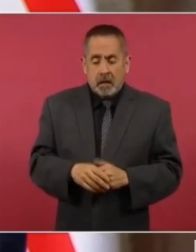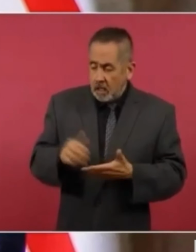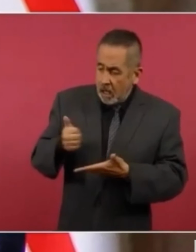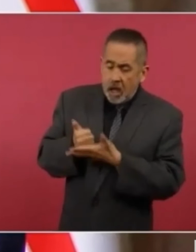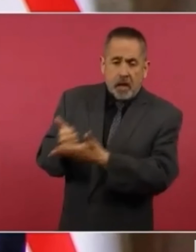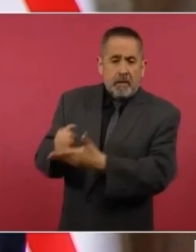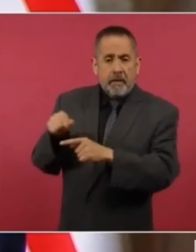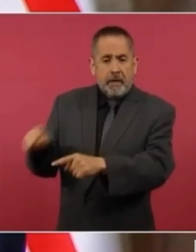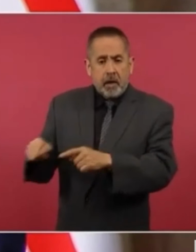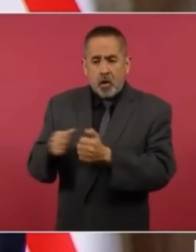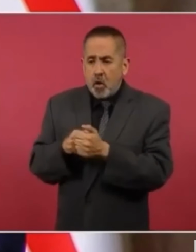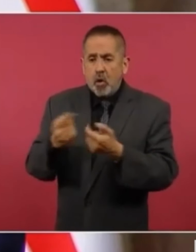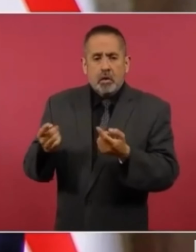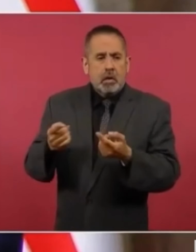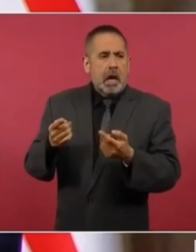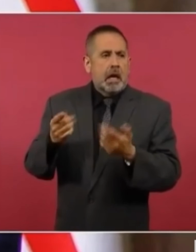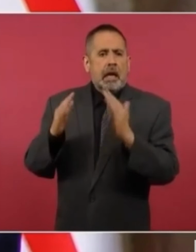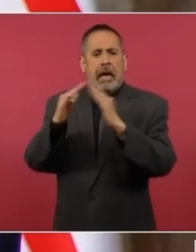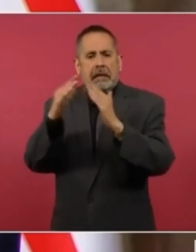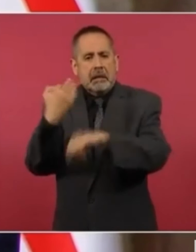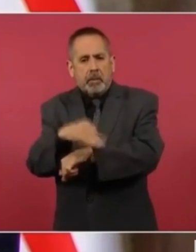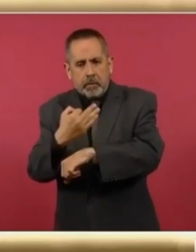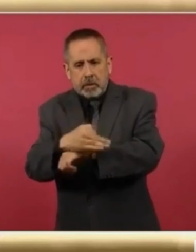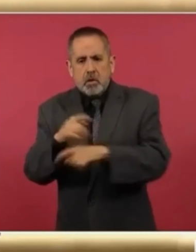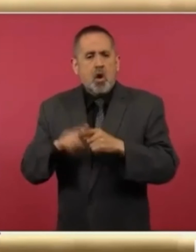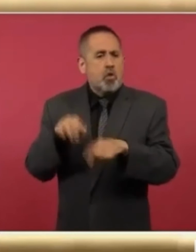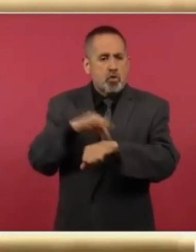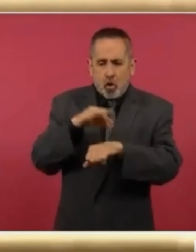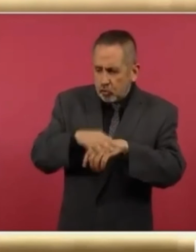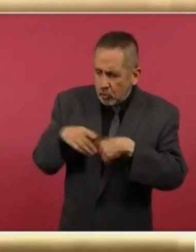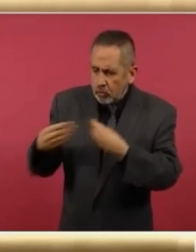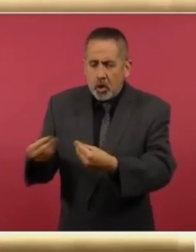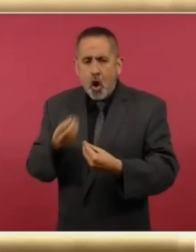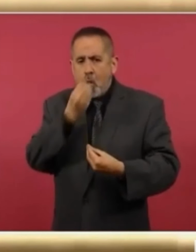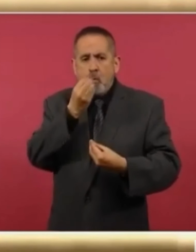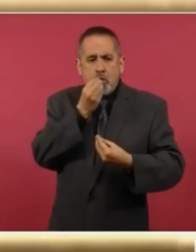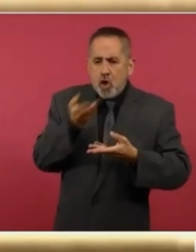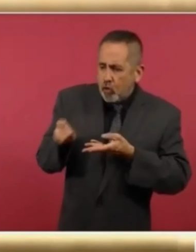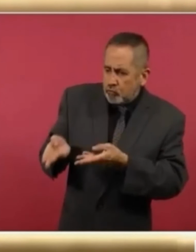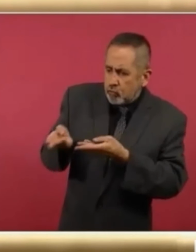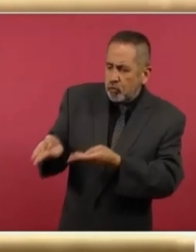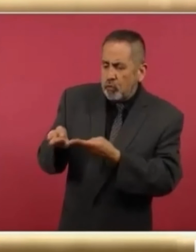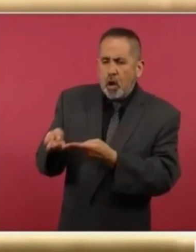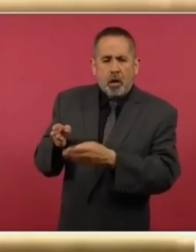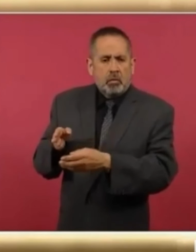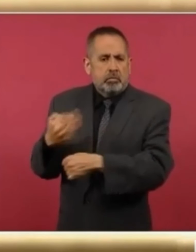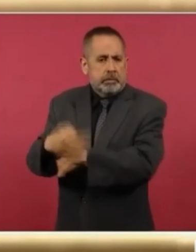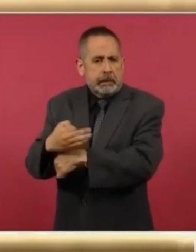ayudar con albergues, con atención médica, con alimentos